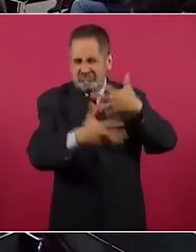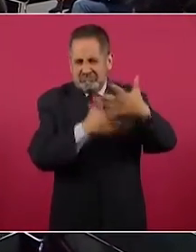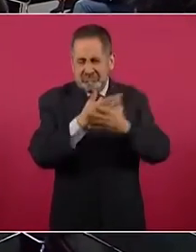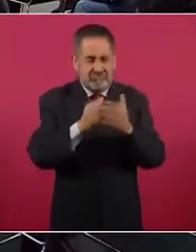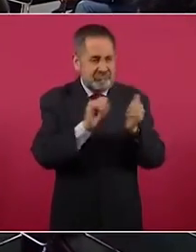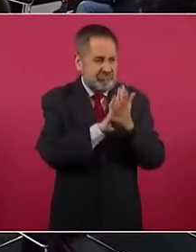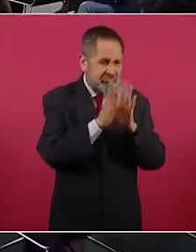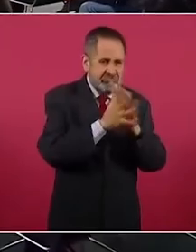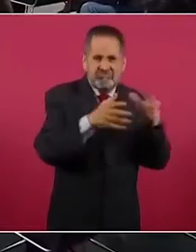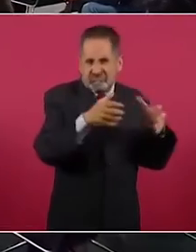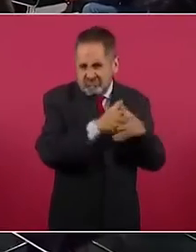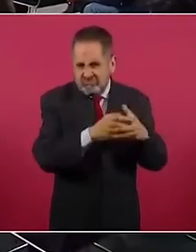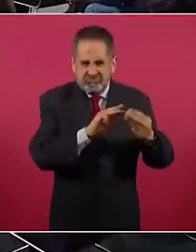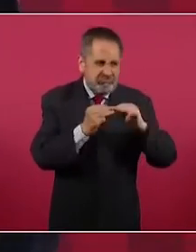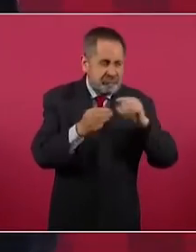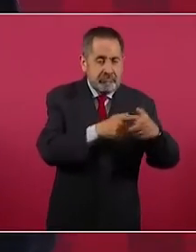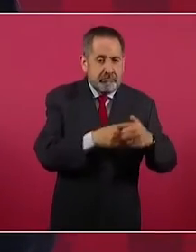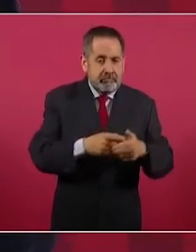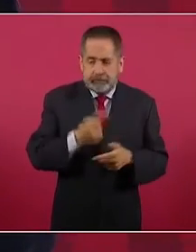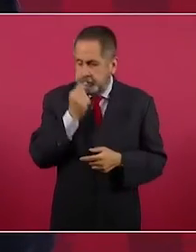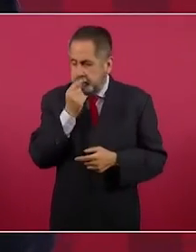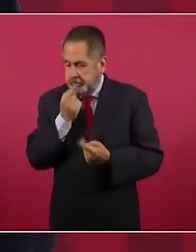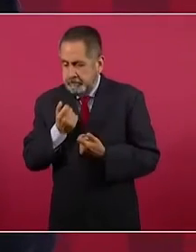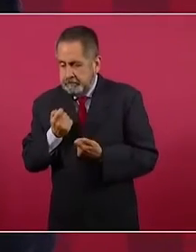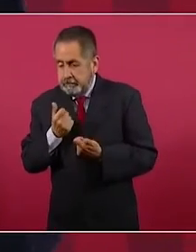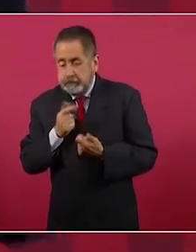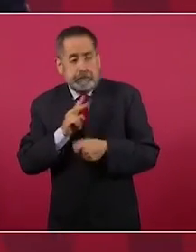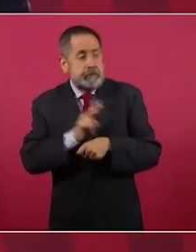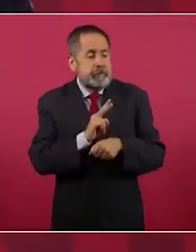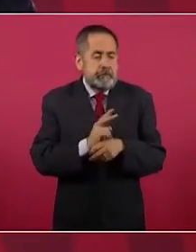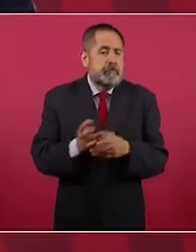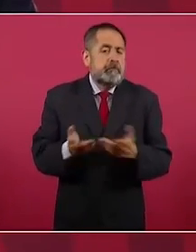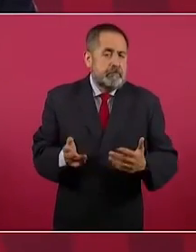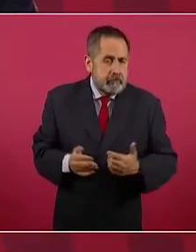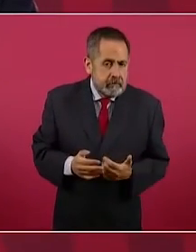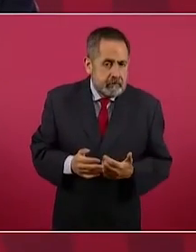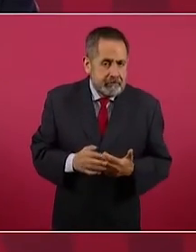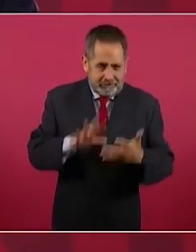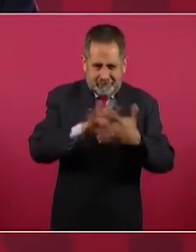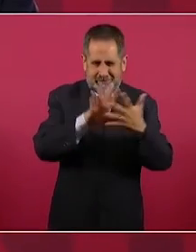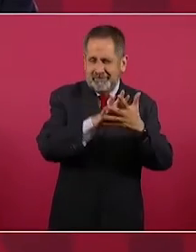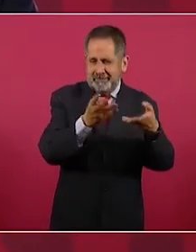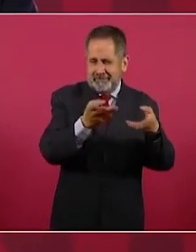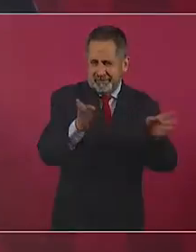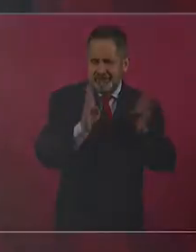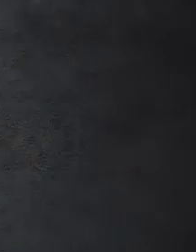de bandas al interior de un reclusorio